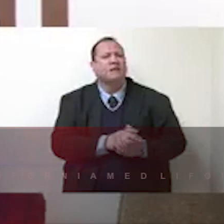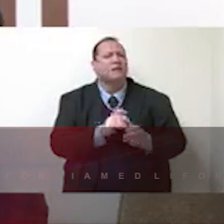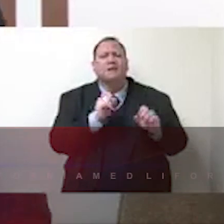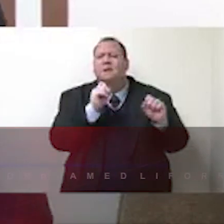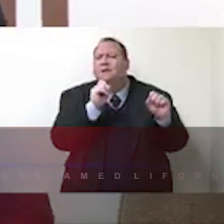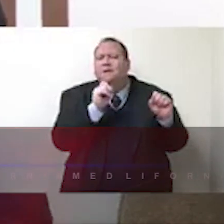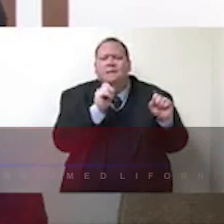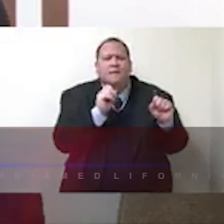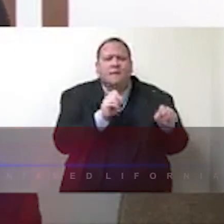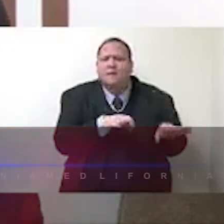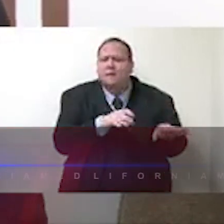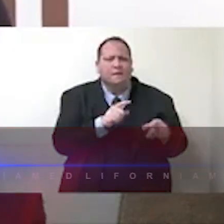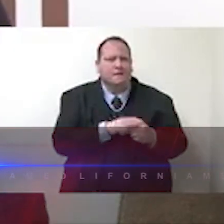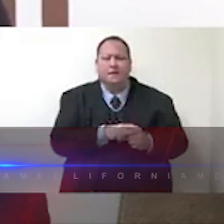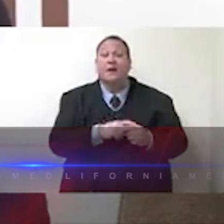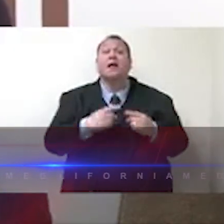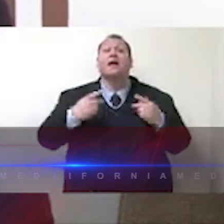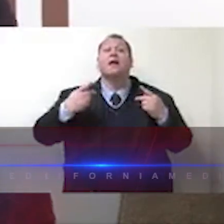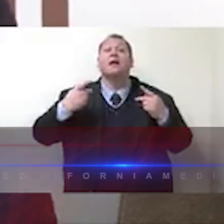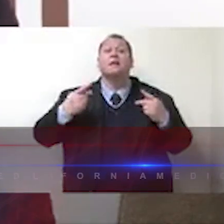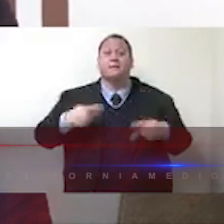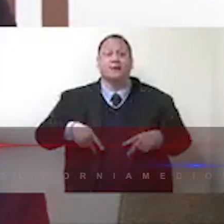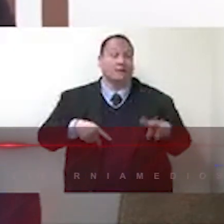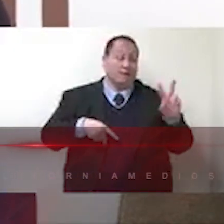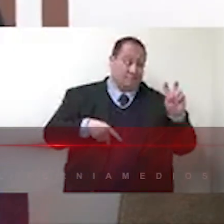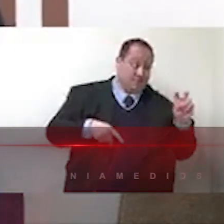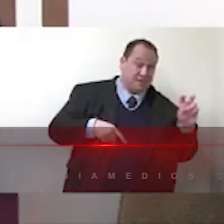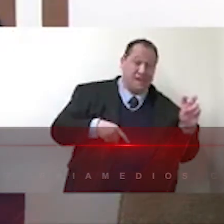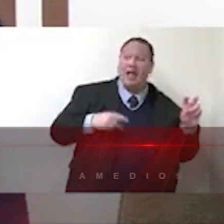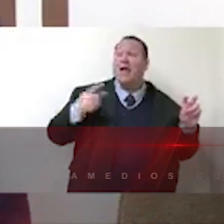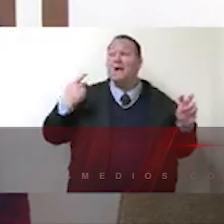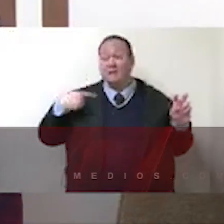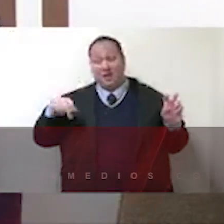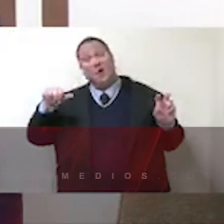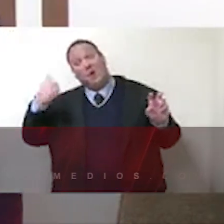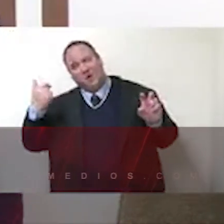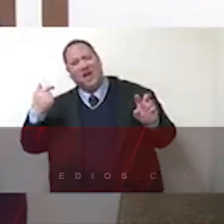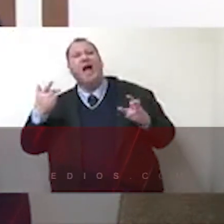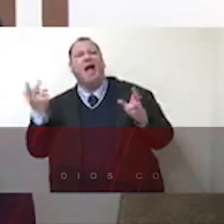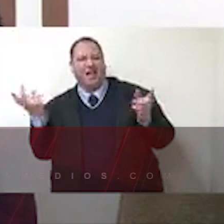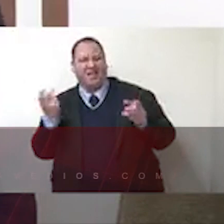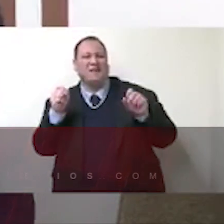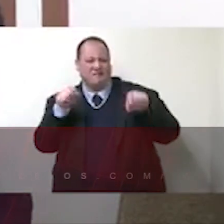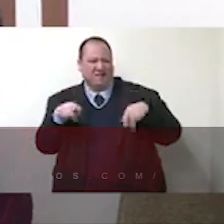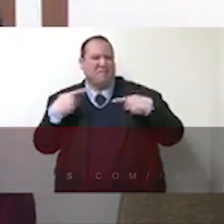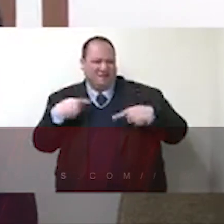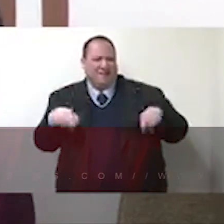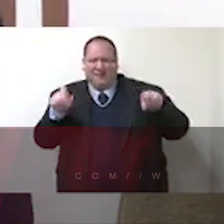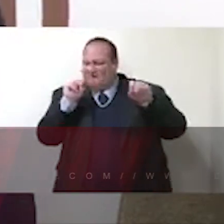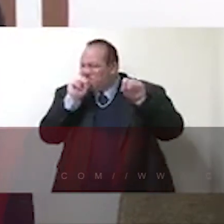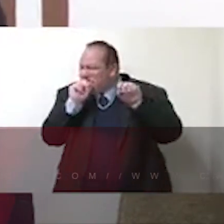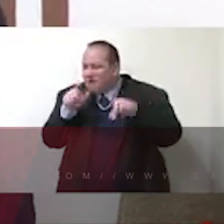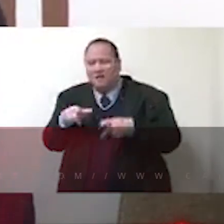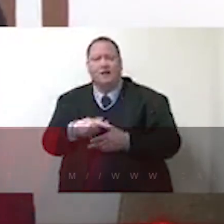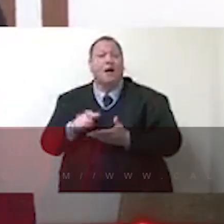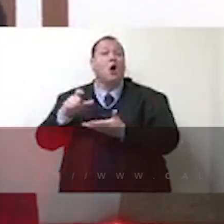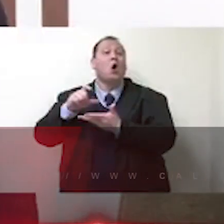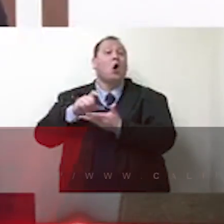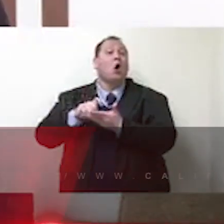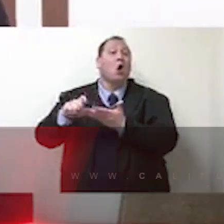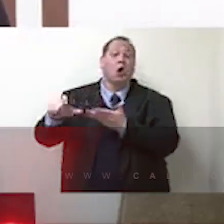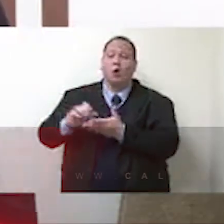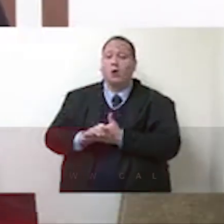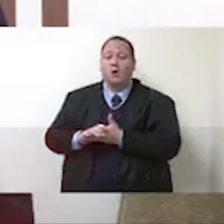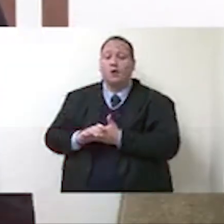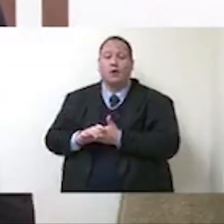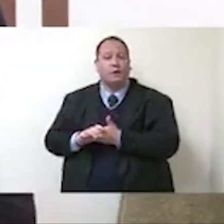PRs que están en el primer tema también participan en el segundo. La compra e instalación